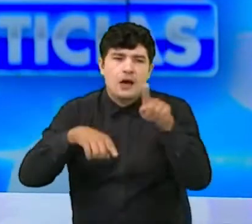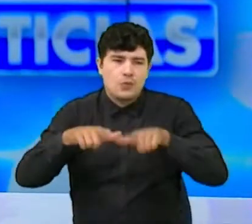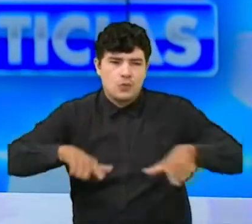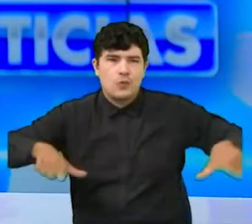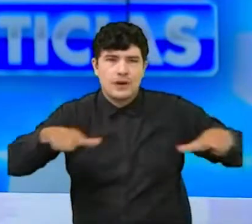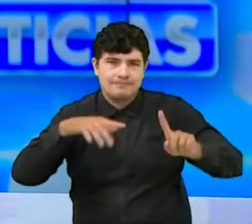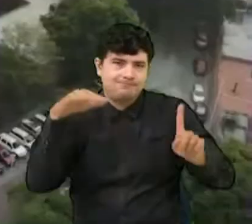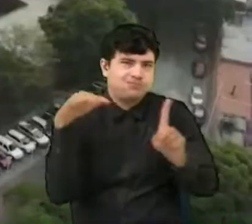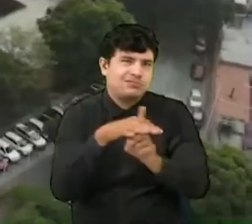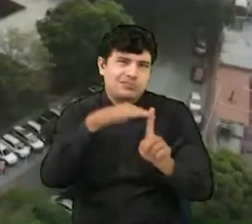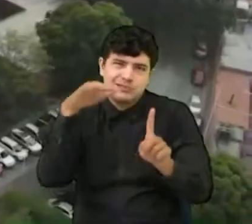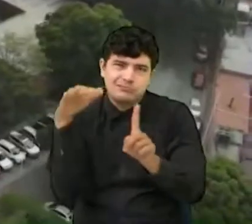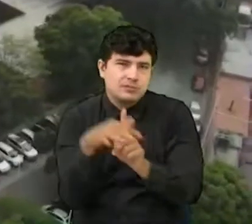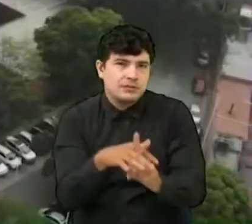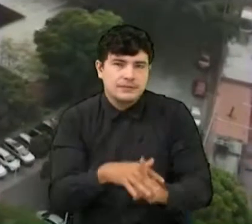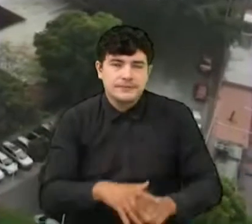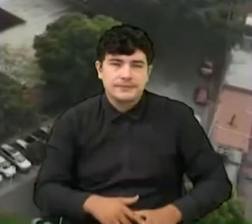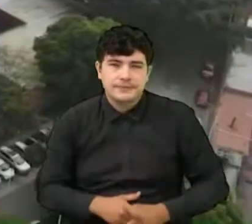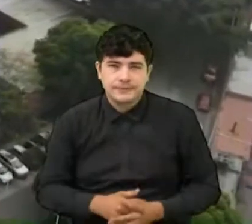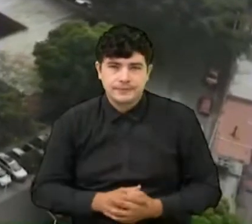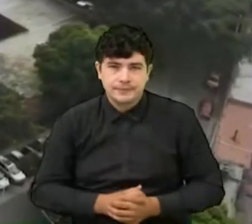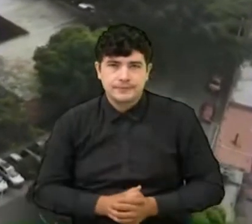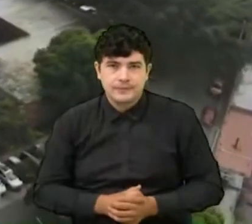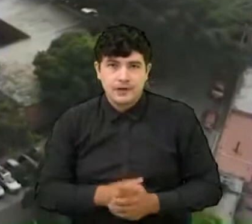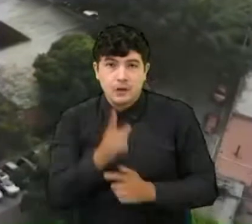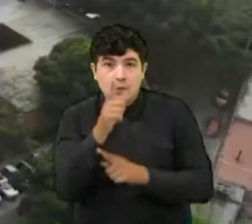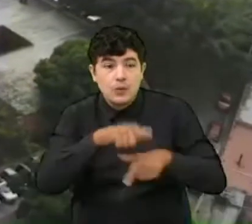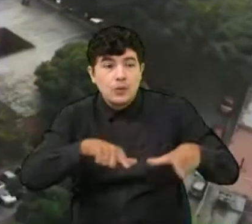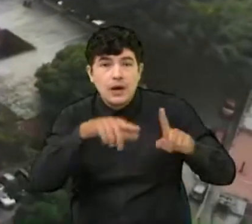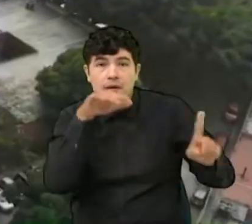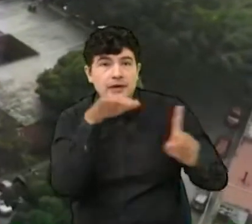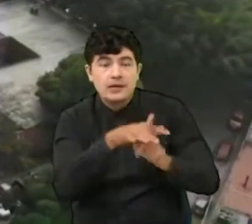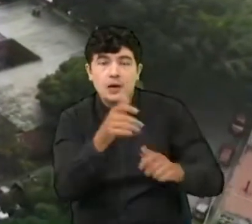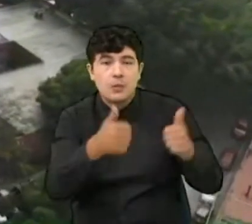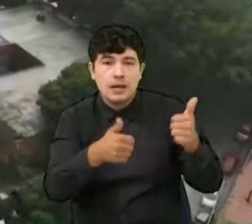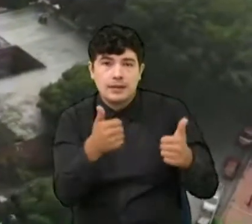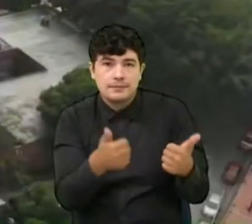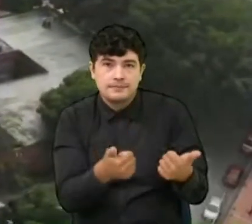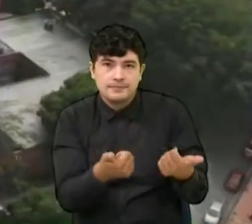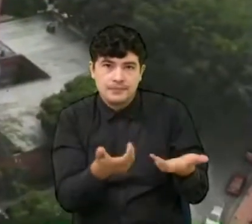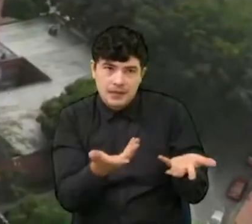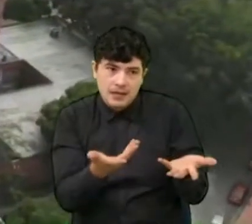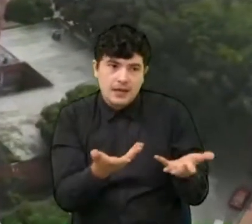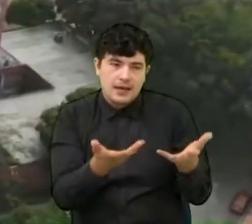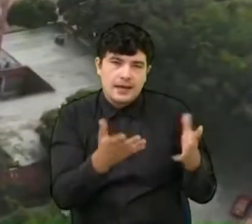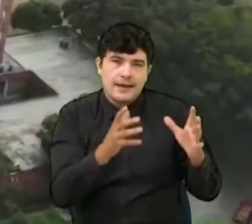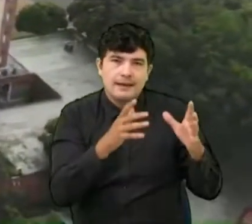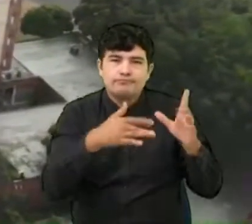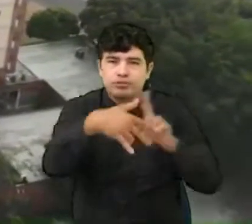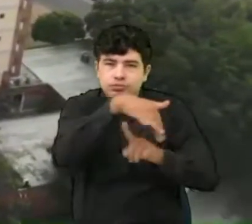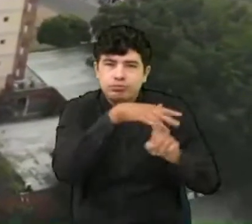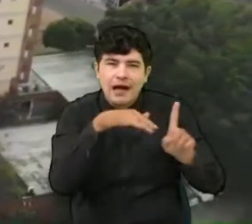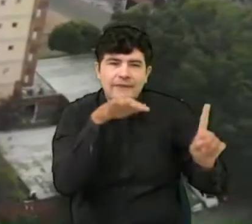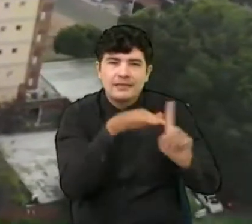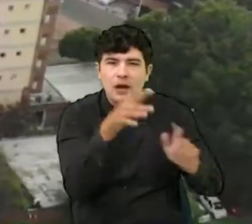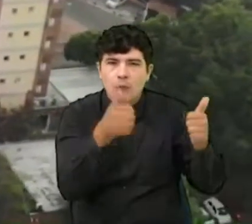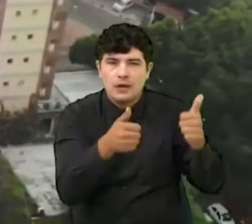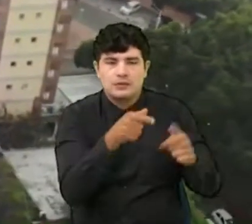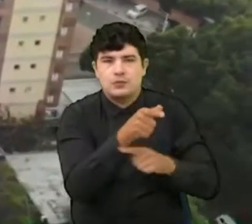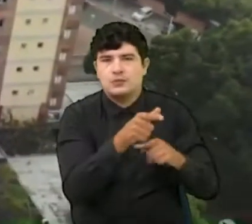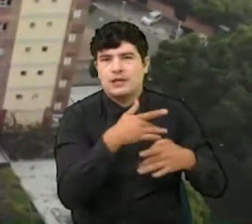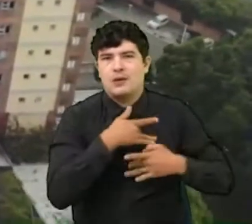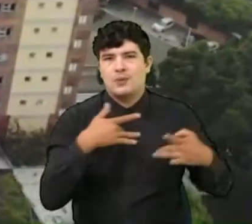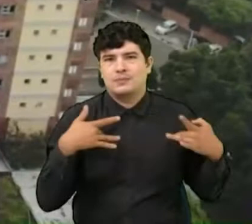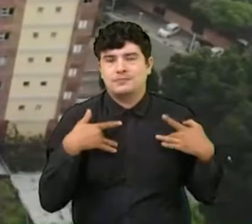sectores. Y uno de esos sectores es la asistencia sanitaria, teniendo en cuenta que las directivas del principal